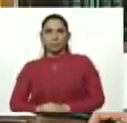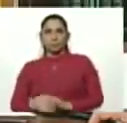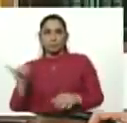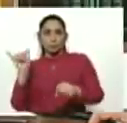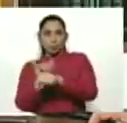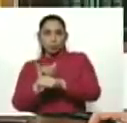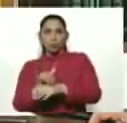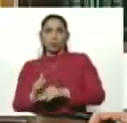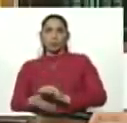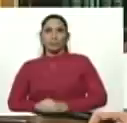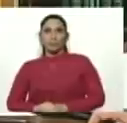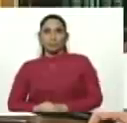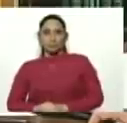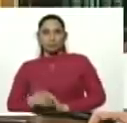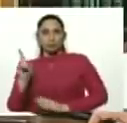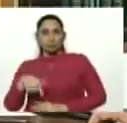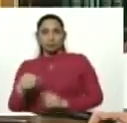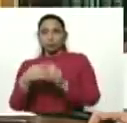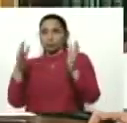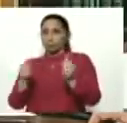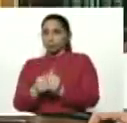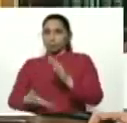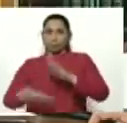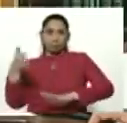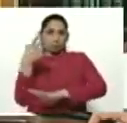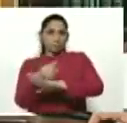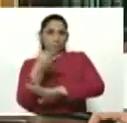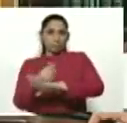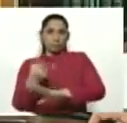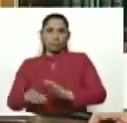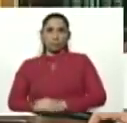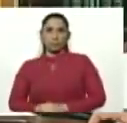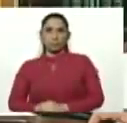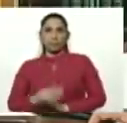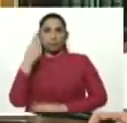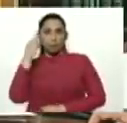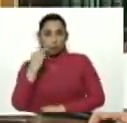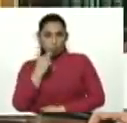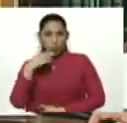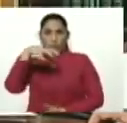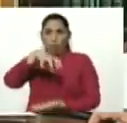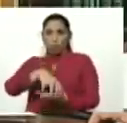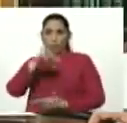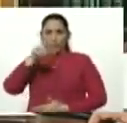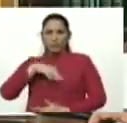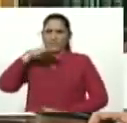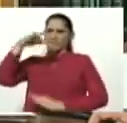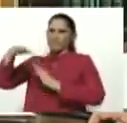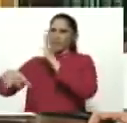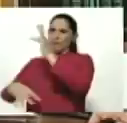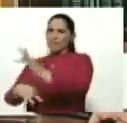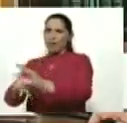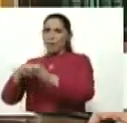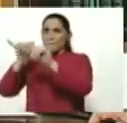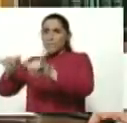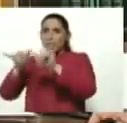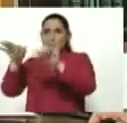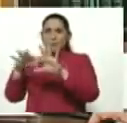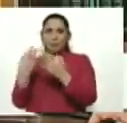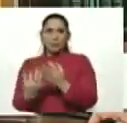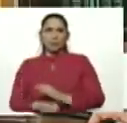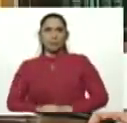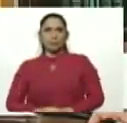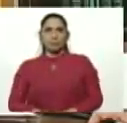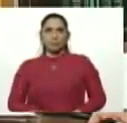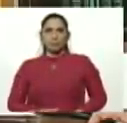Anzuate, a Monagas y en Bolívar, y han contaminado a su familia.